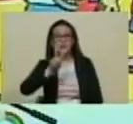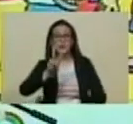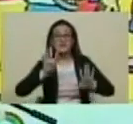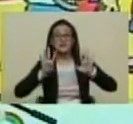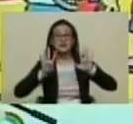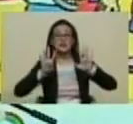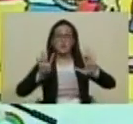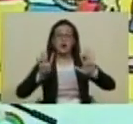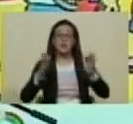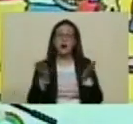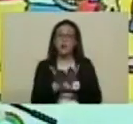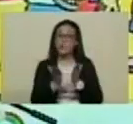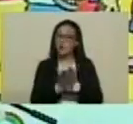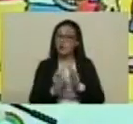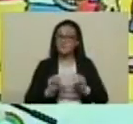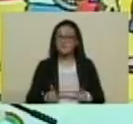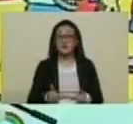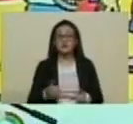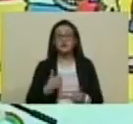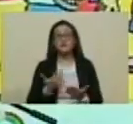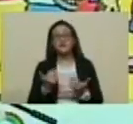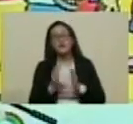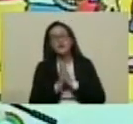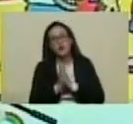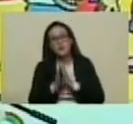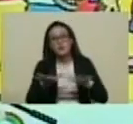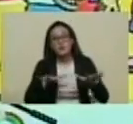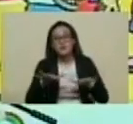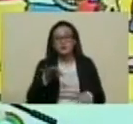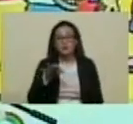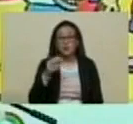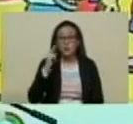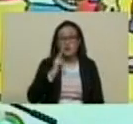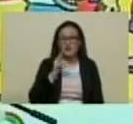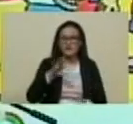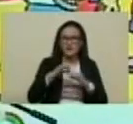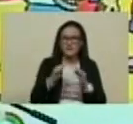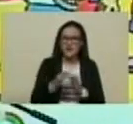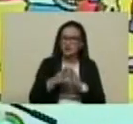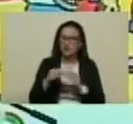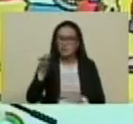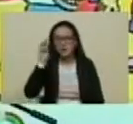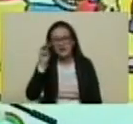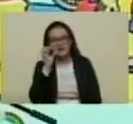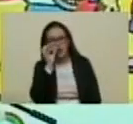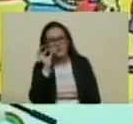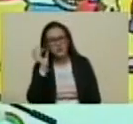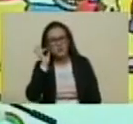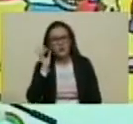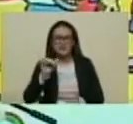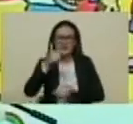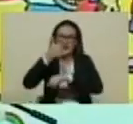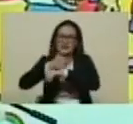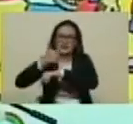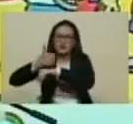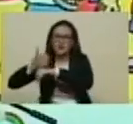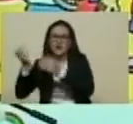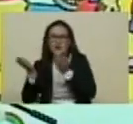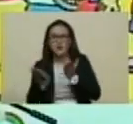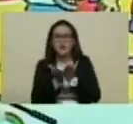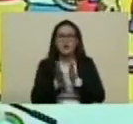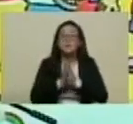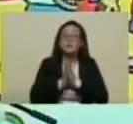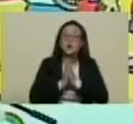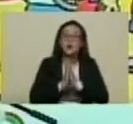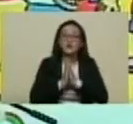15.329 escuelas, y yo pido por favor al Movimiento Bolivariano de Familia, a las maestras, a los maestros, a los directores y directoras,